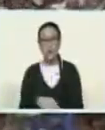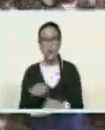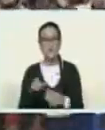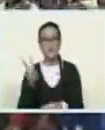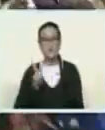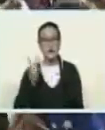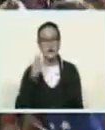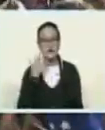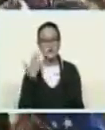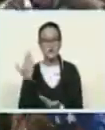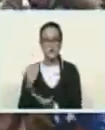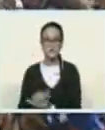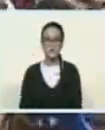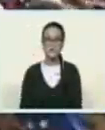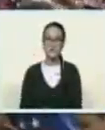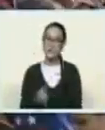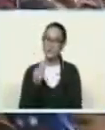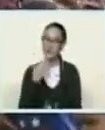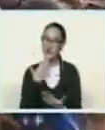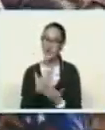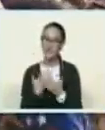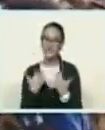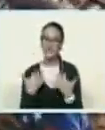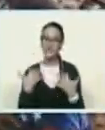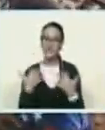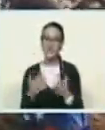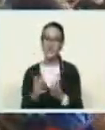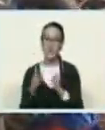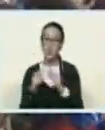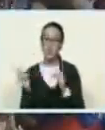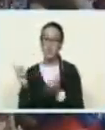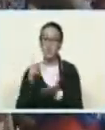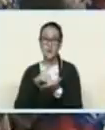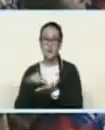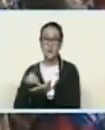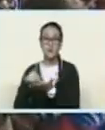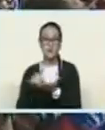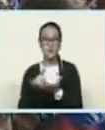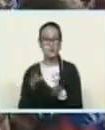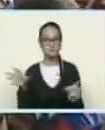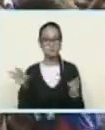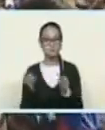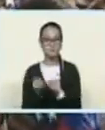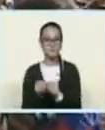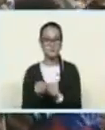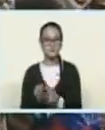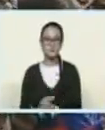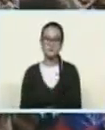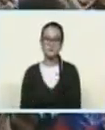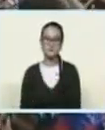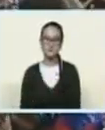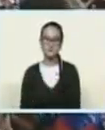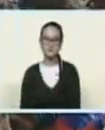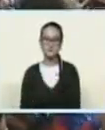los Valles del Tuy. Muchísimas gracias por su presencia. Ha concluido el acto.